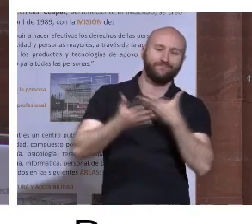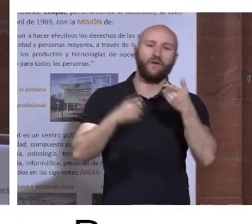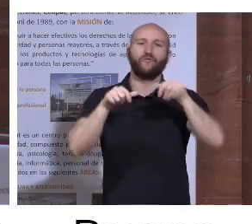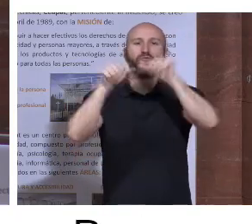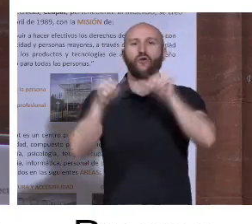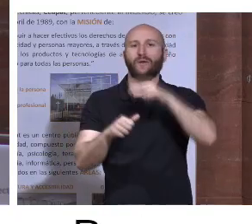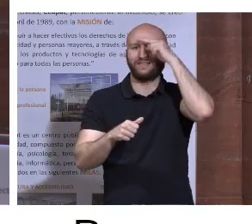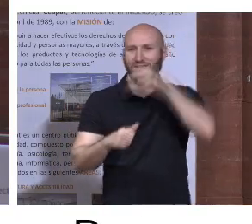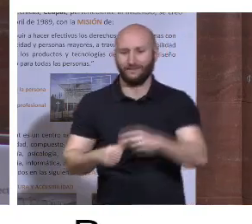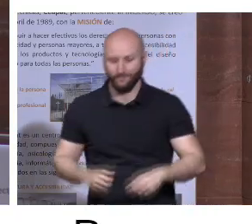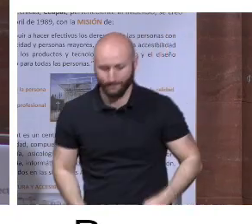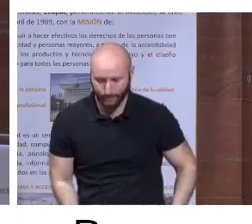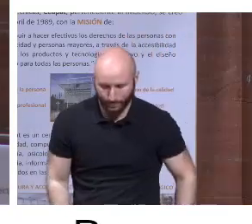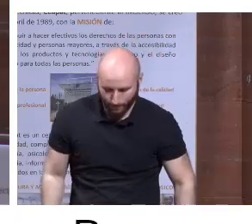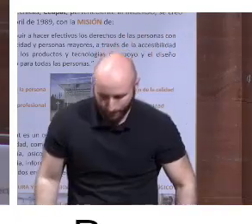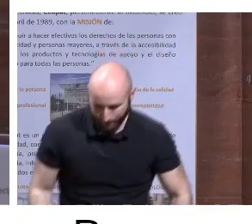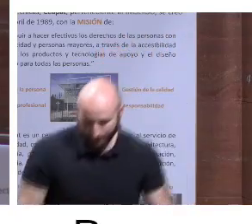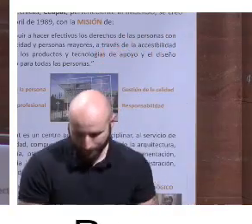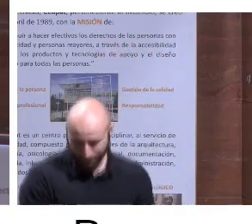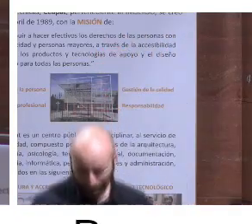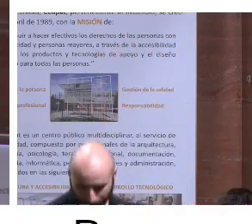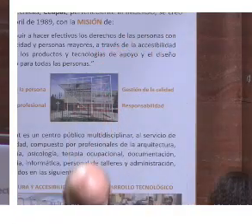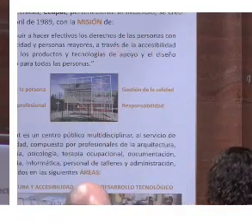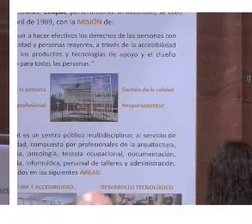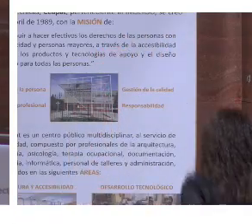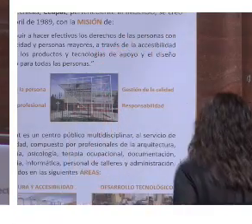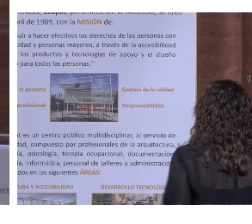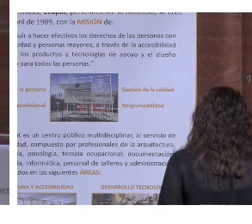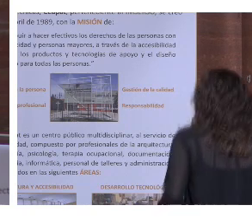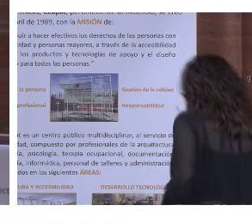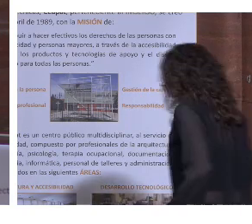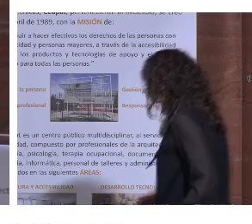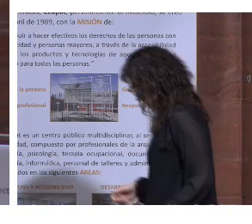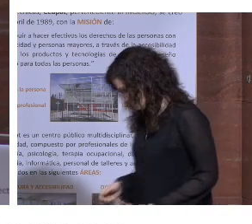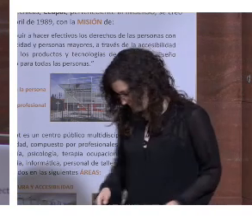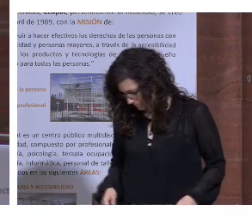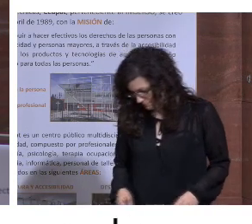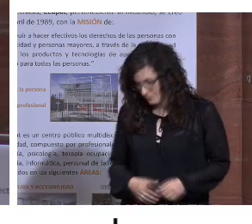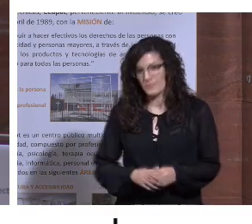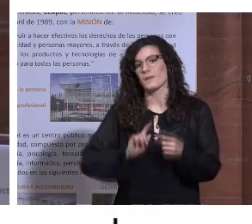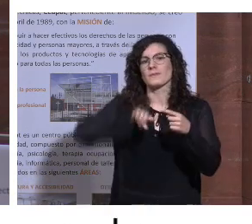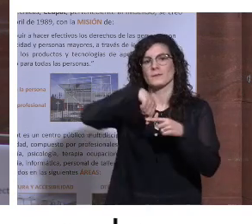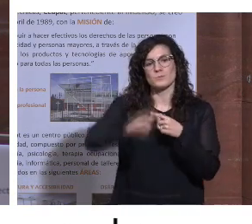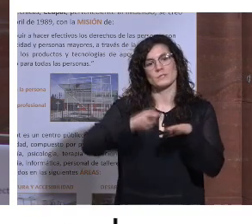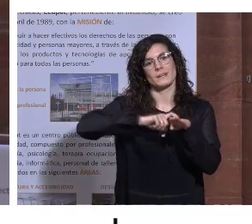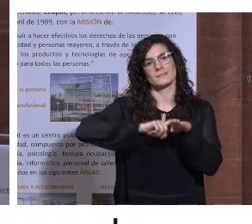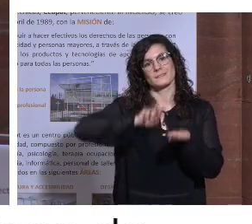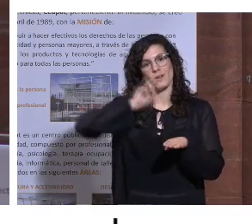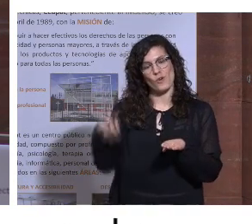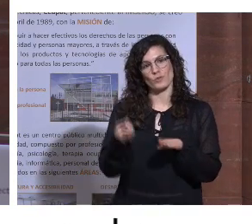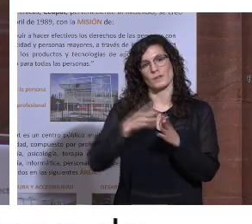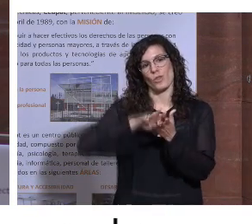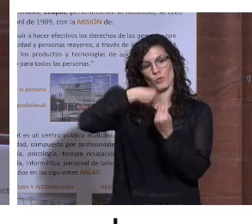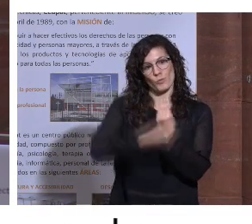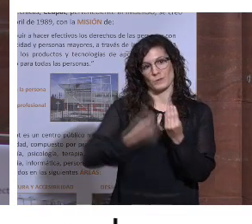dignamente estos problemas. Después, otra de las características de todos los documentos de tendencias